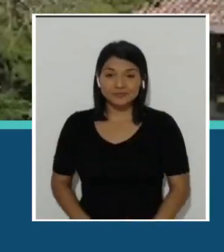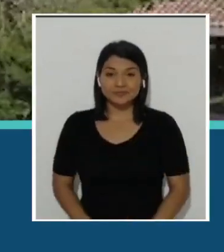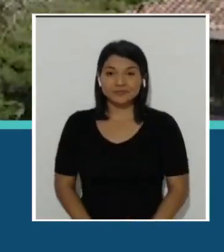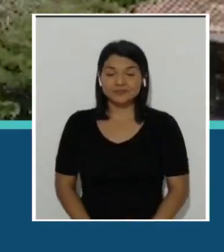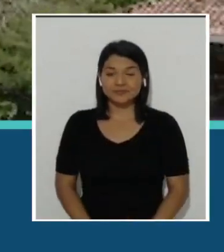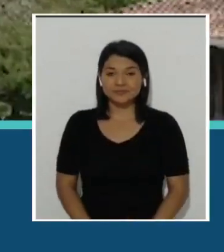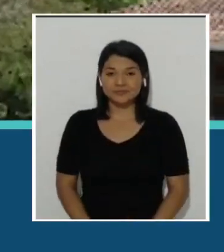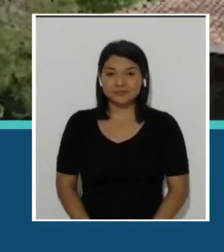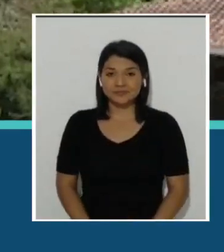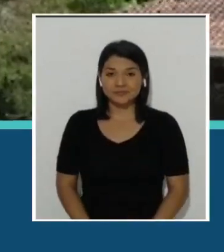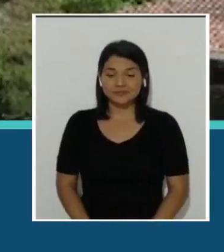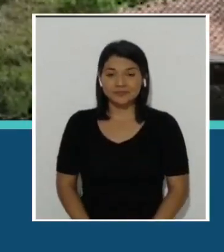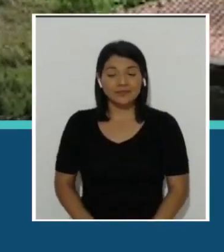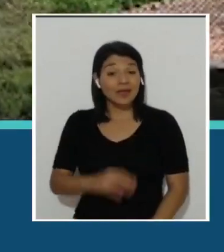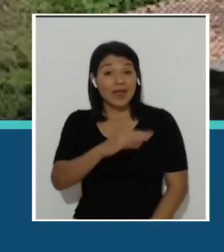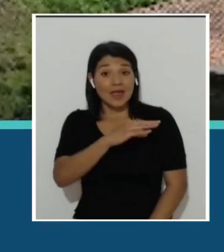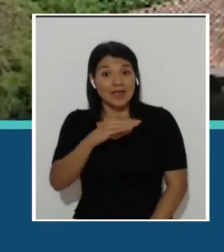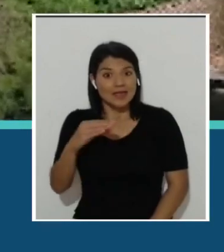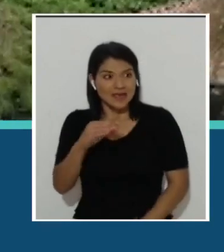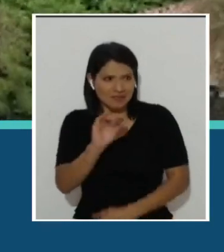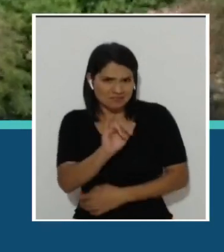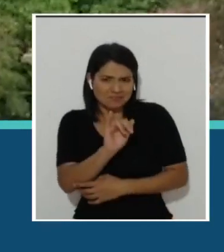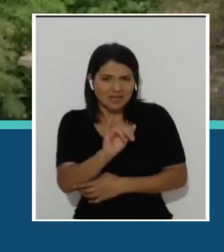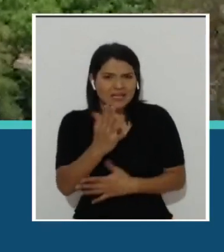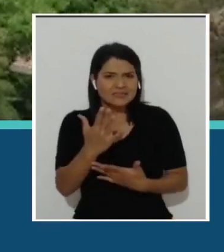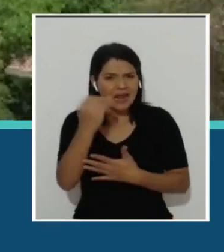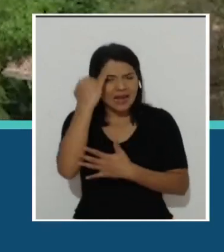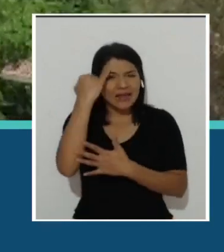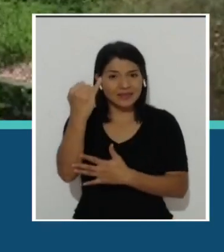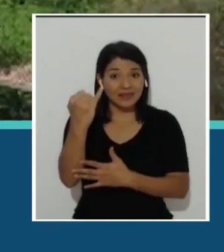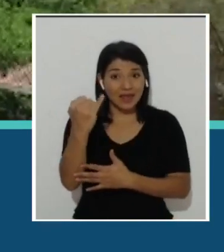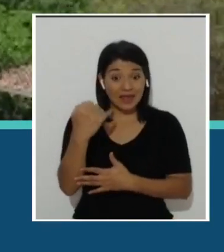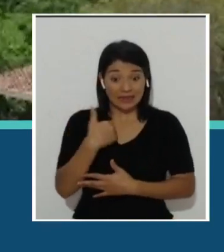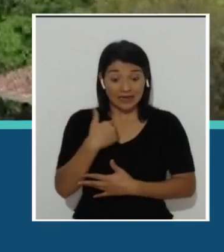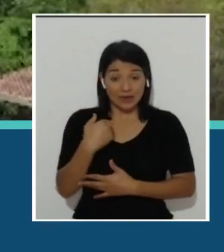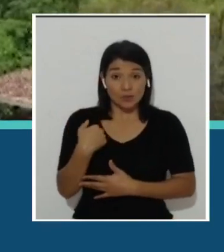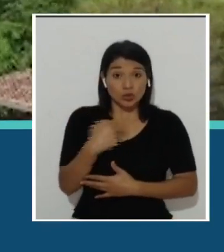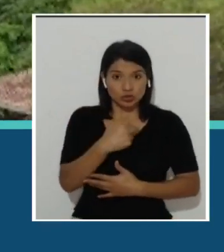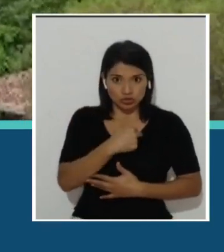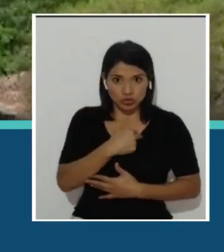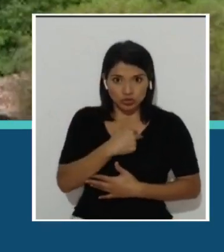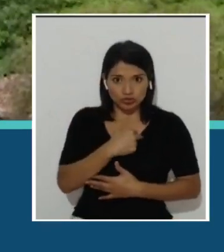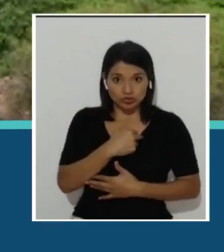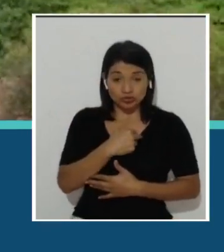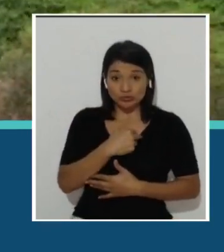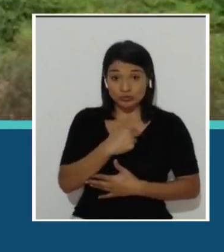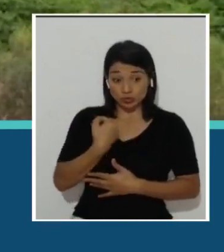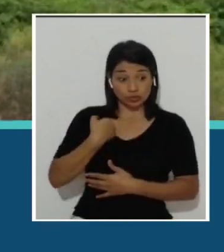Y es que esa suele ser la visión que tenemos quienes vivimos fuera de esa bella provincia.